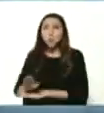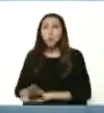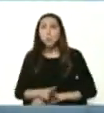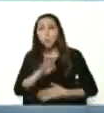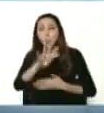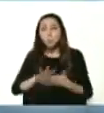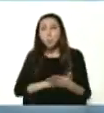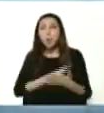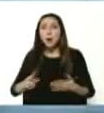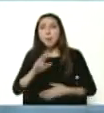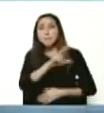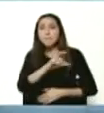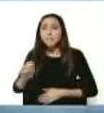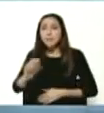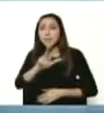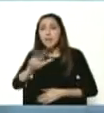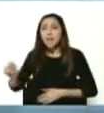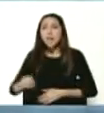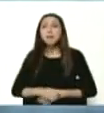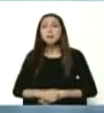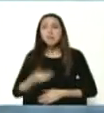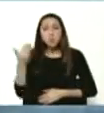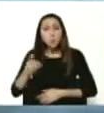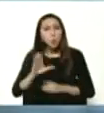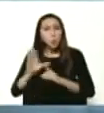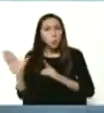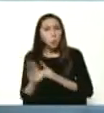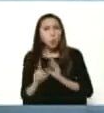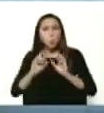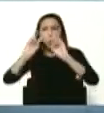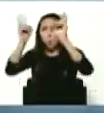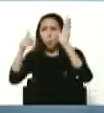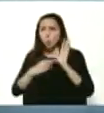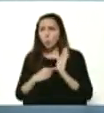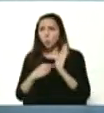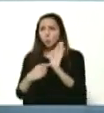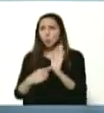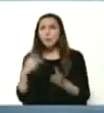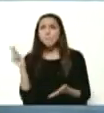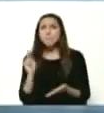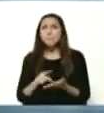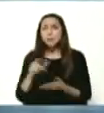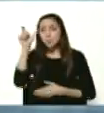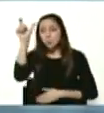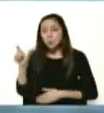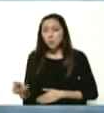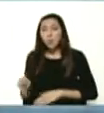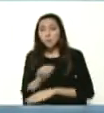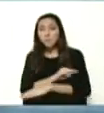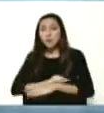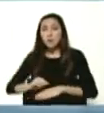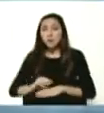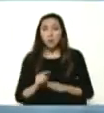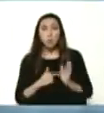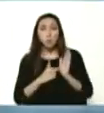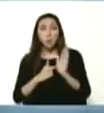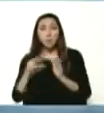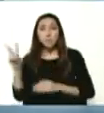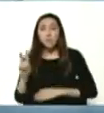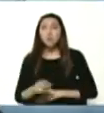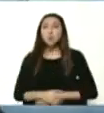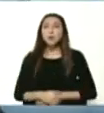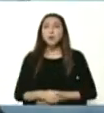2030, la cultura como pilar fundamental de todas las sociedades. Ahí participa el ministro de esa cartera por nuestro país, Ernesto